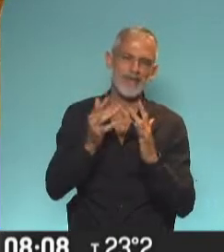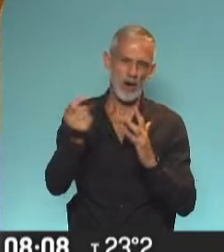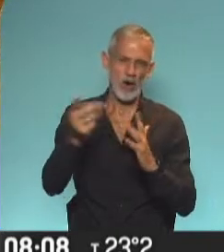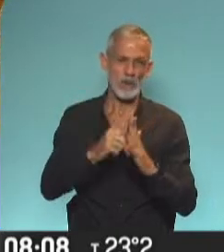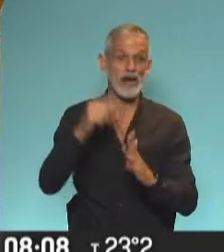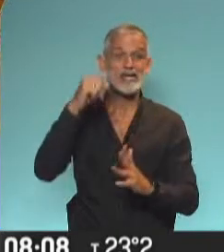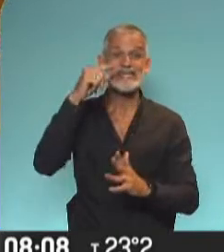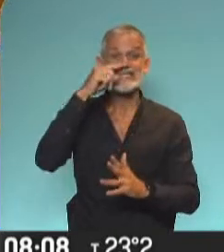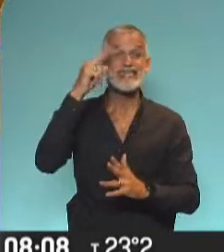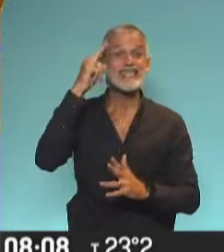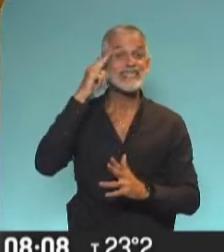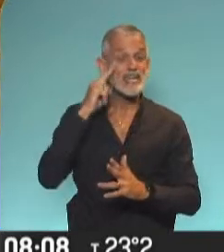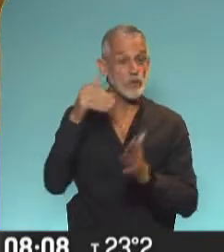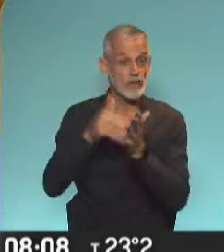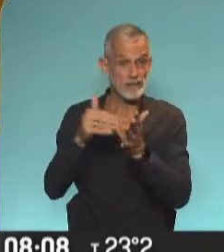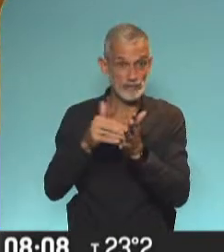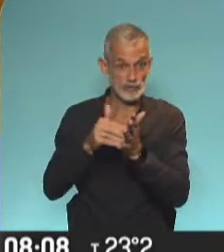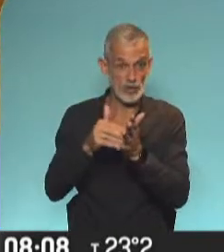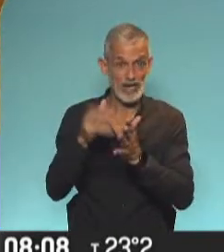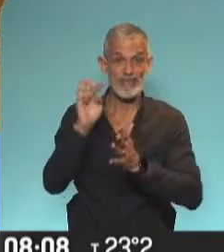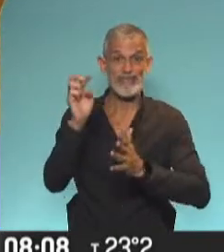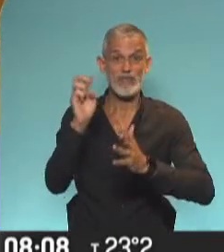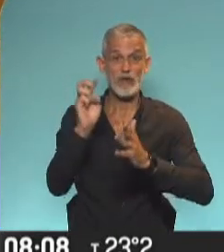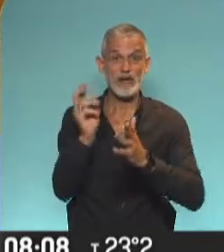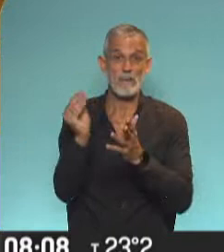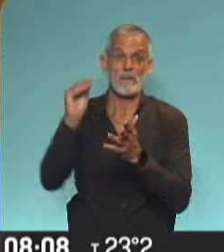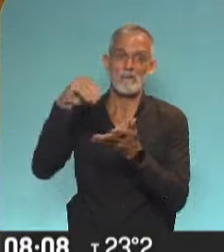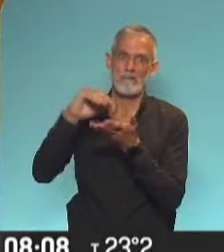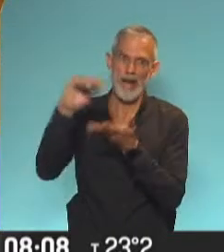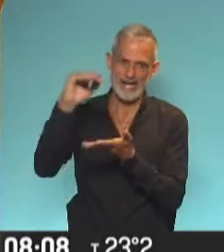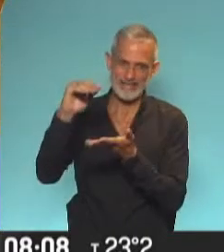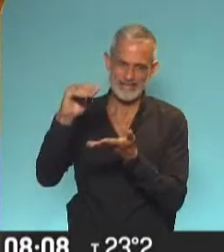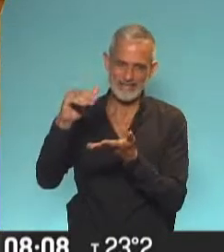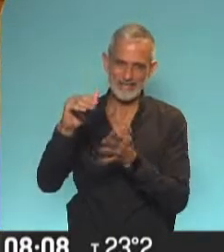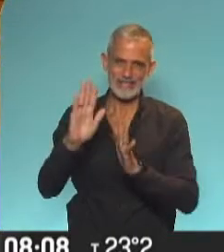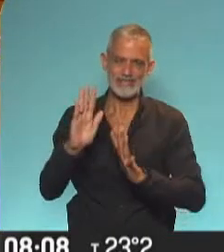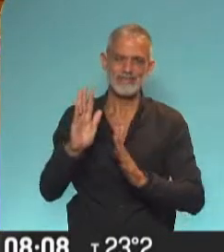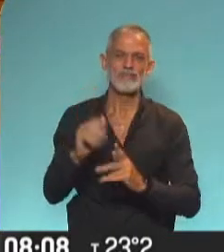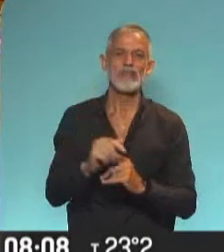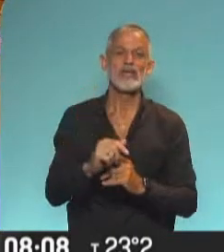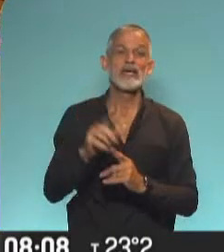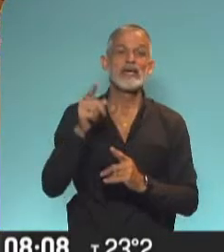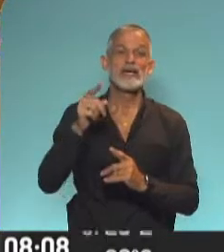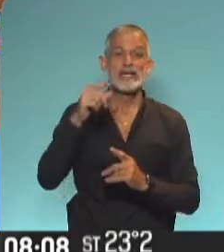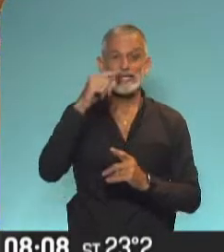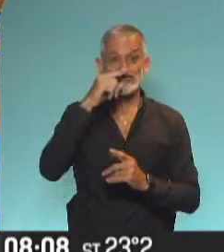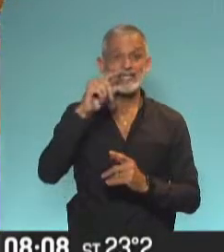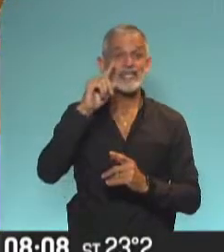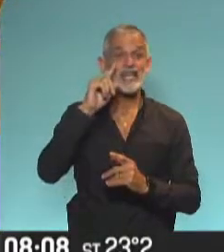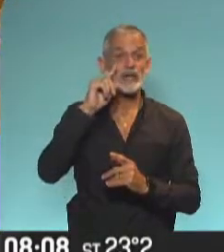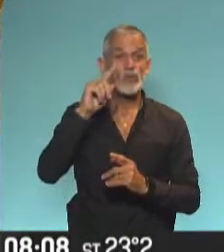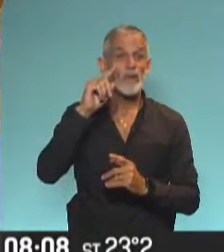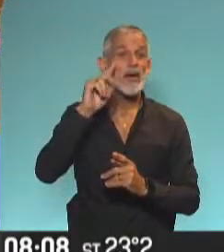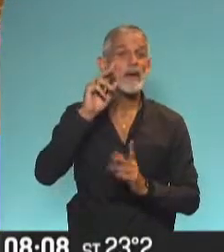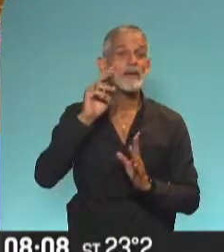79 millones de dólares. Obviamente siempre hablamos de dólares. 79 mil millones.